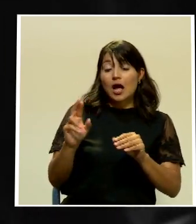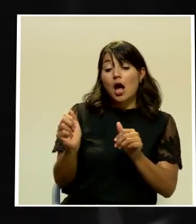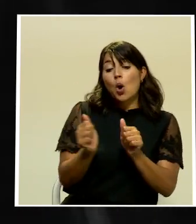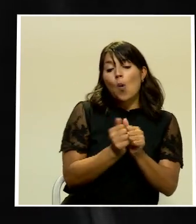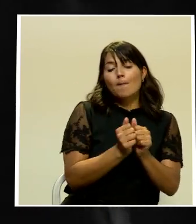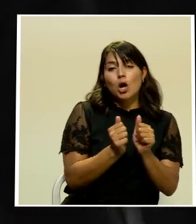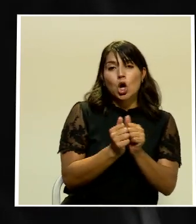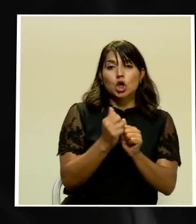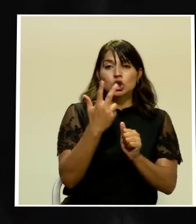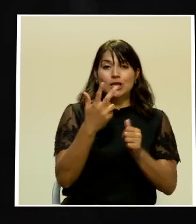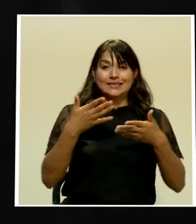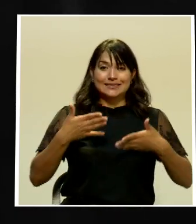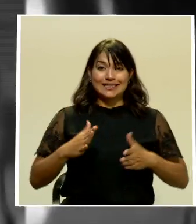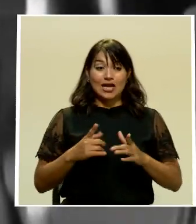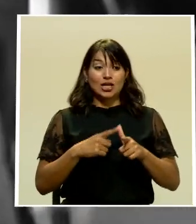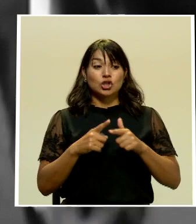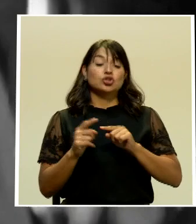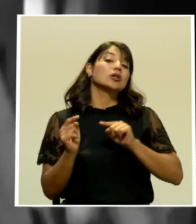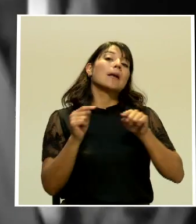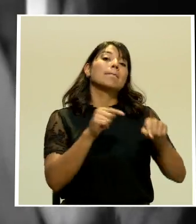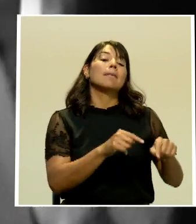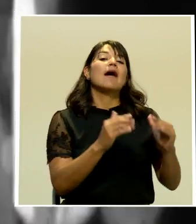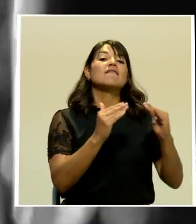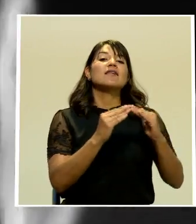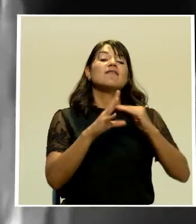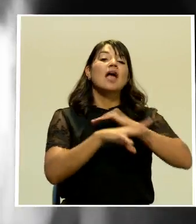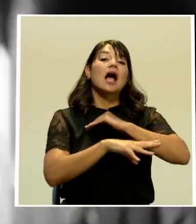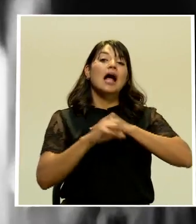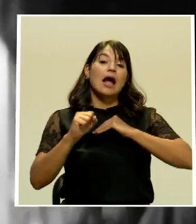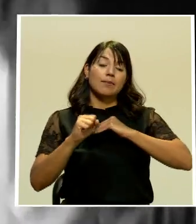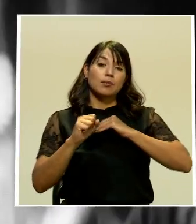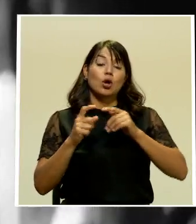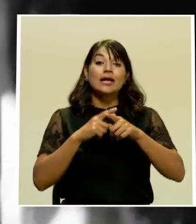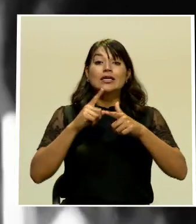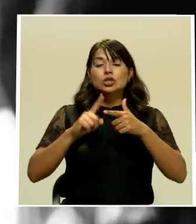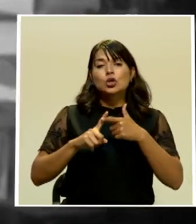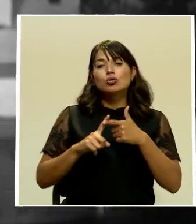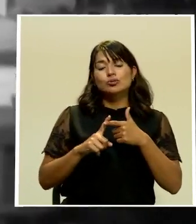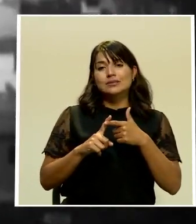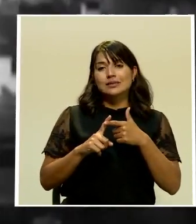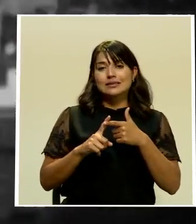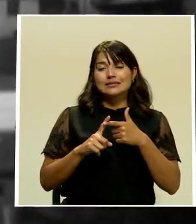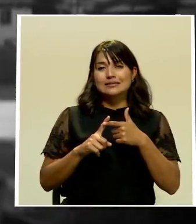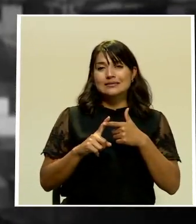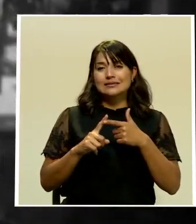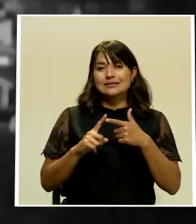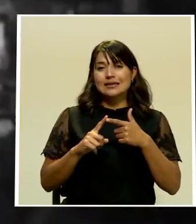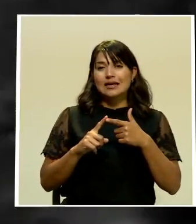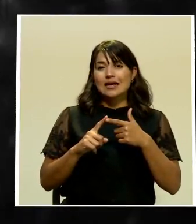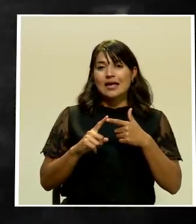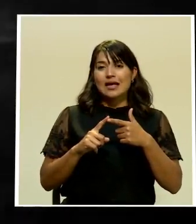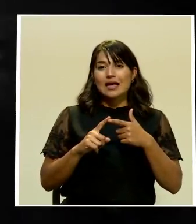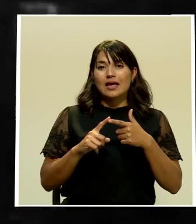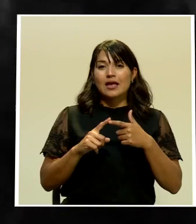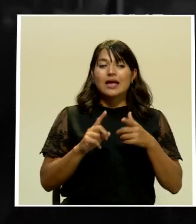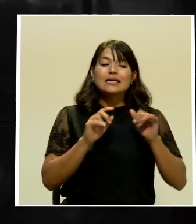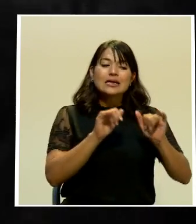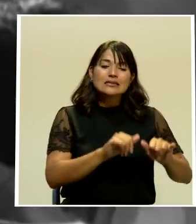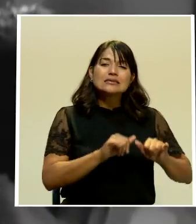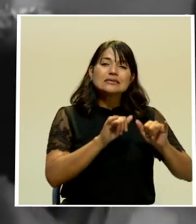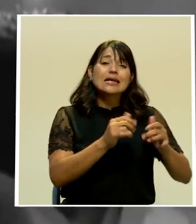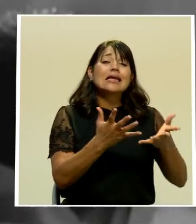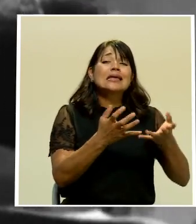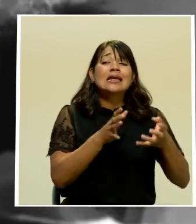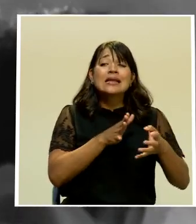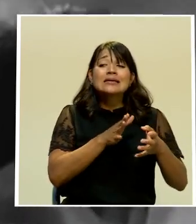Y entonces vemos cómo ella, con este sentido de arraigo, todavía, digamos, quiere regresar a su tierra, pero no